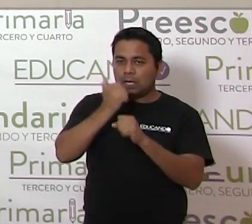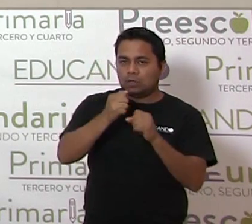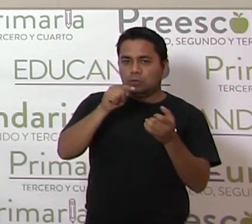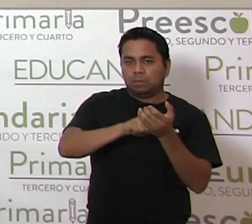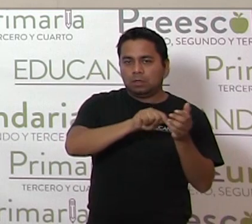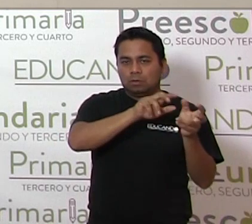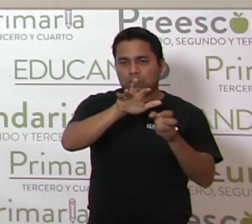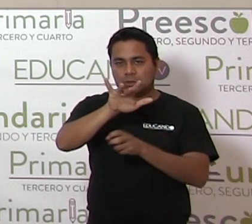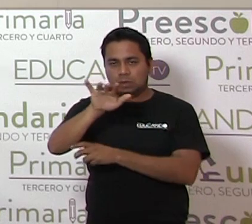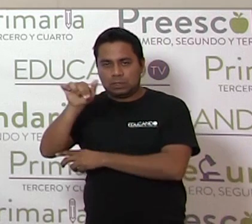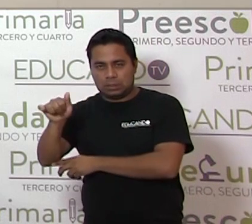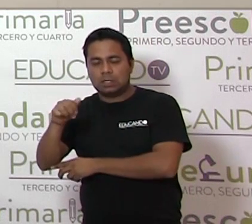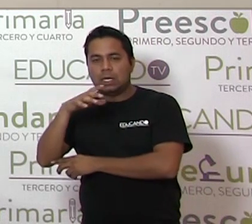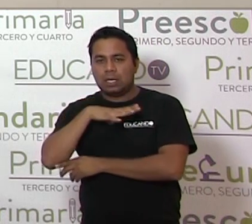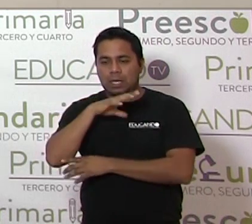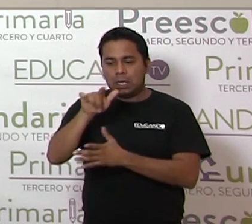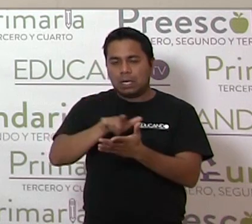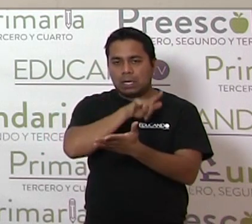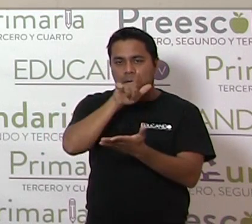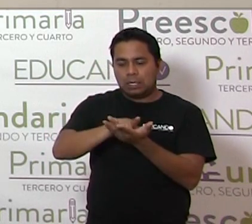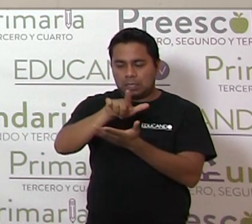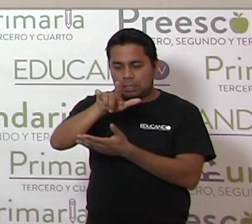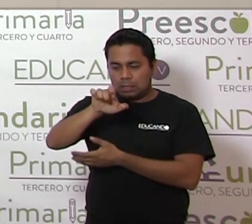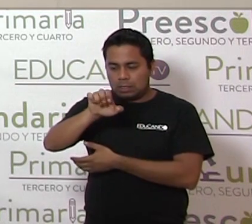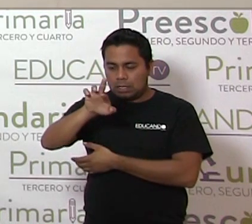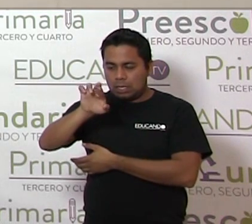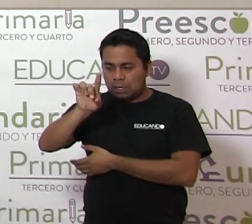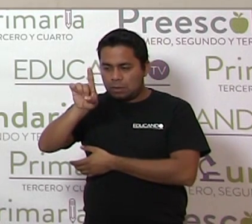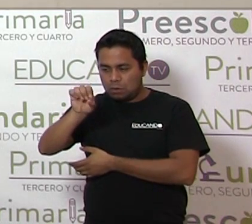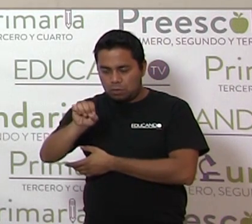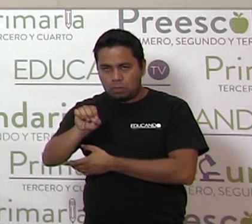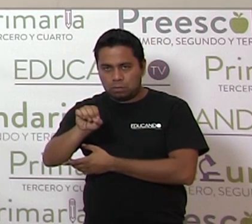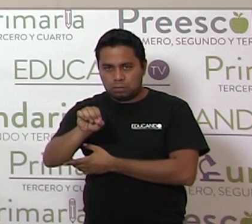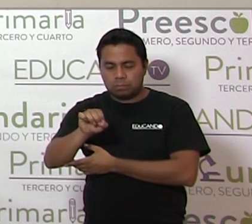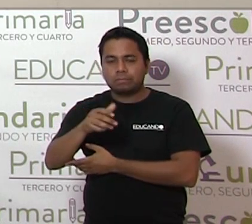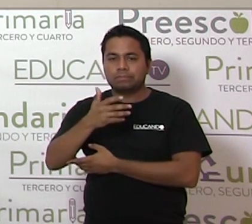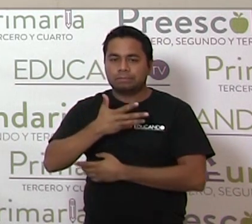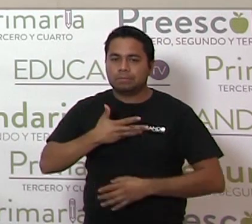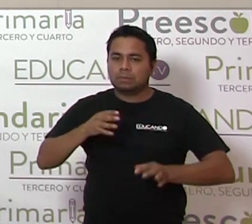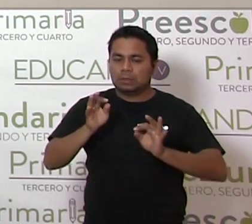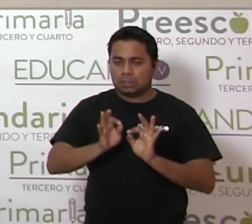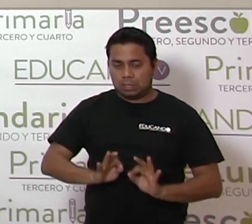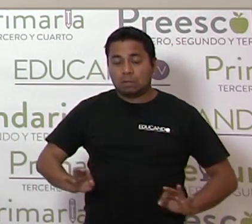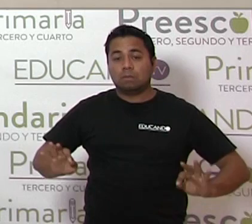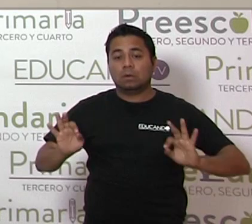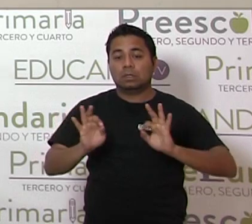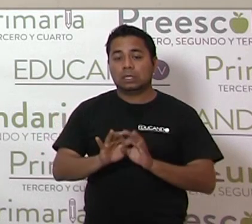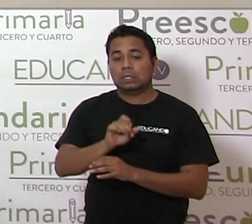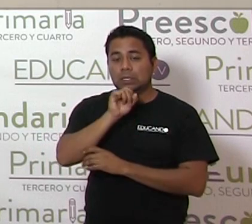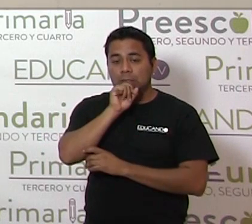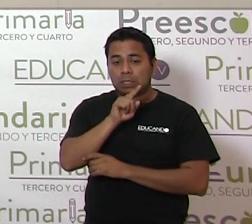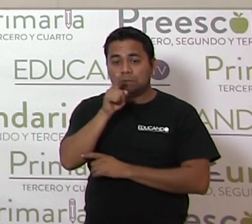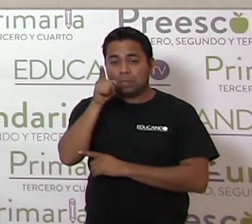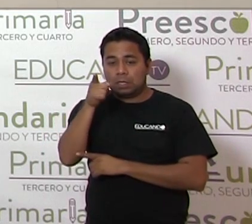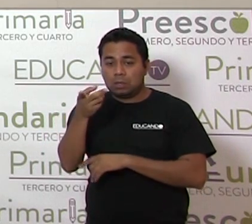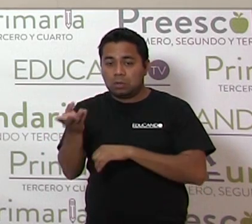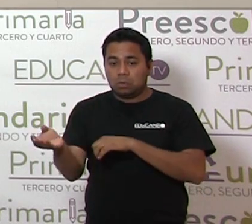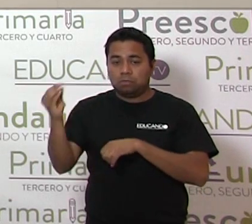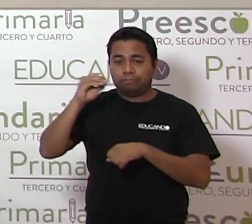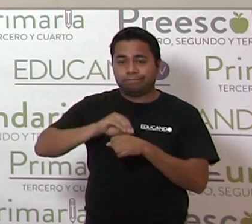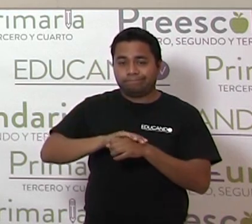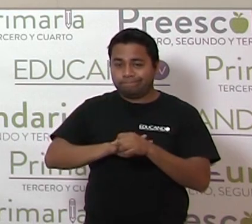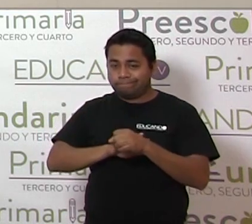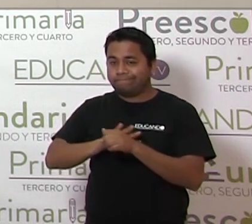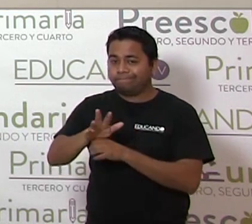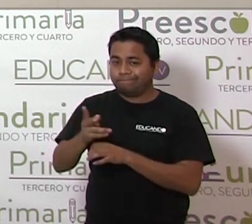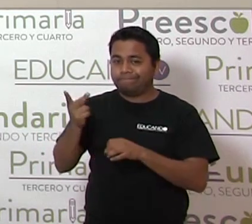En 1856 tenemos a la Ley Lerdo. Bien, es muy importante que determinemos